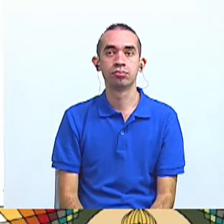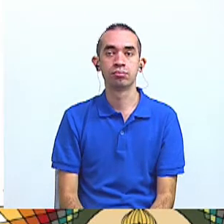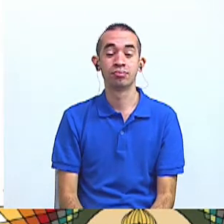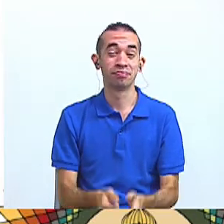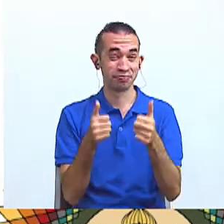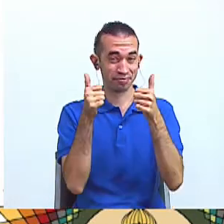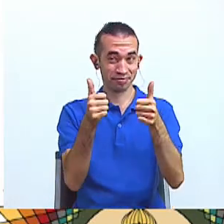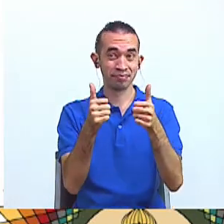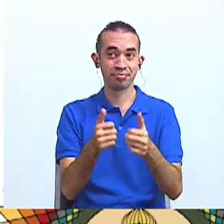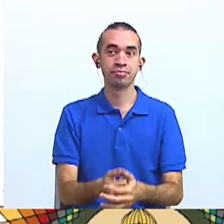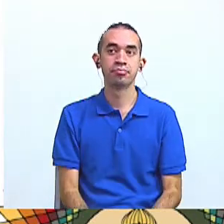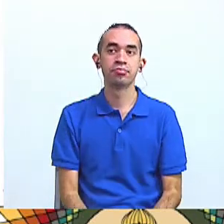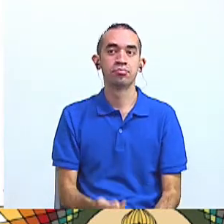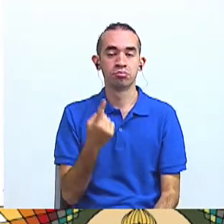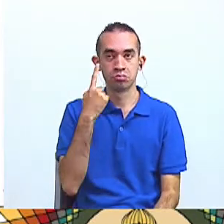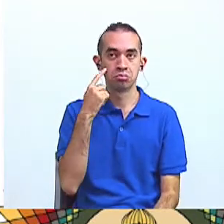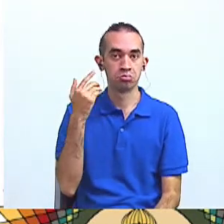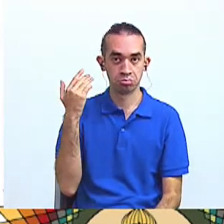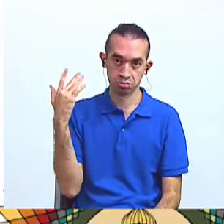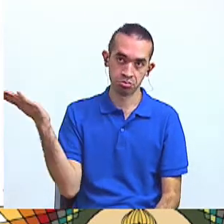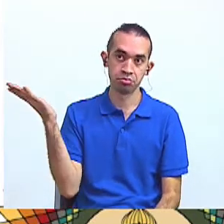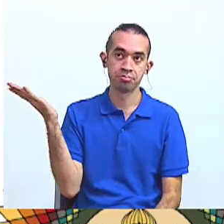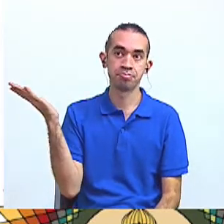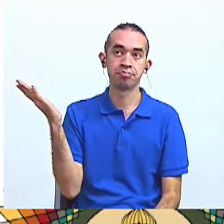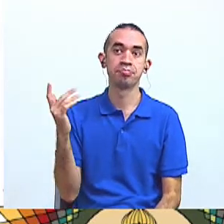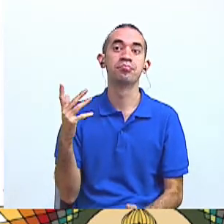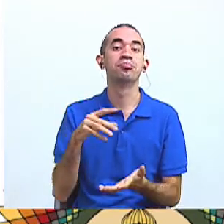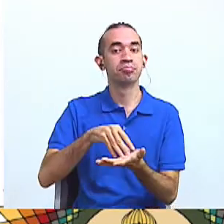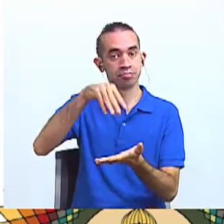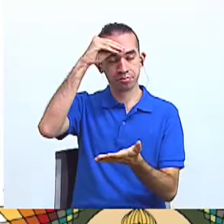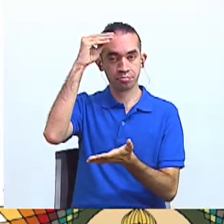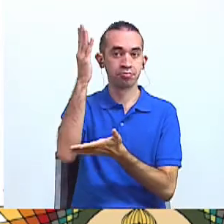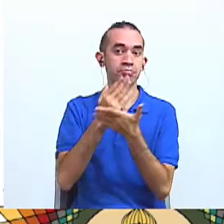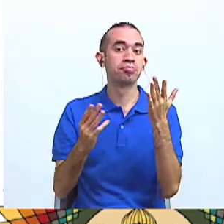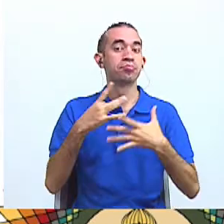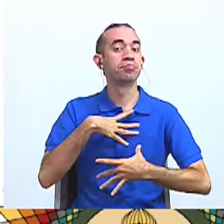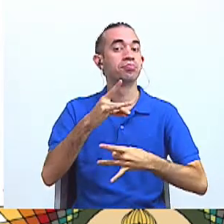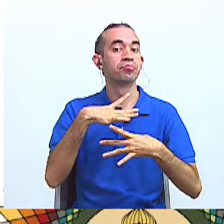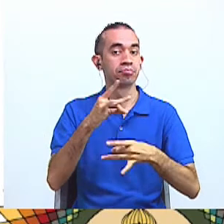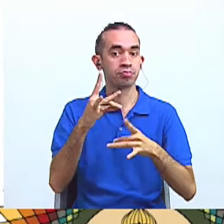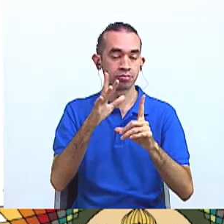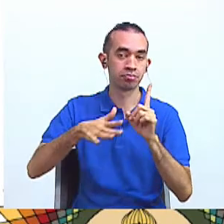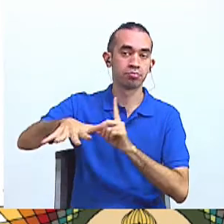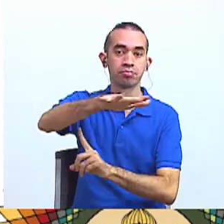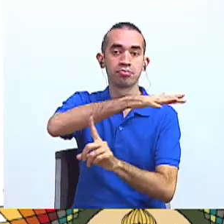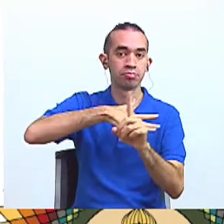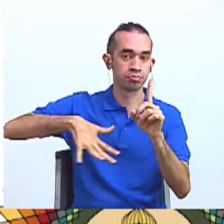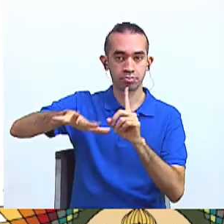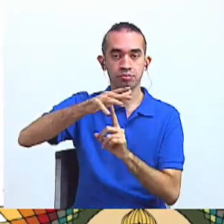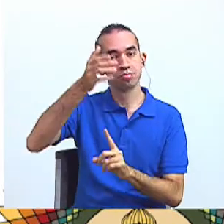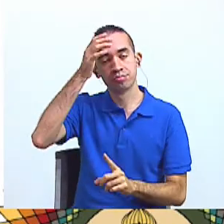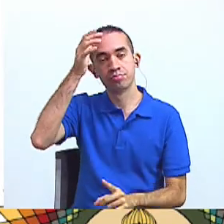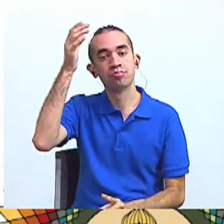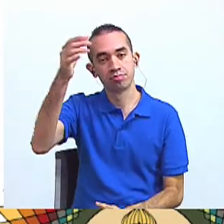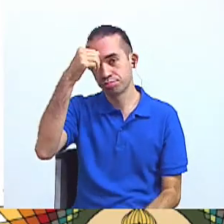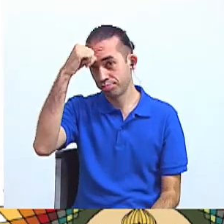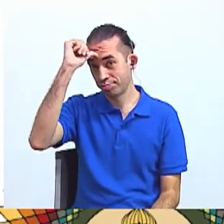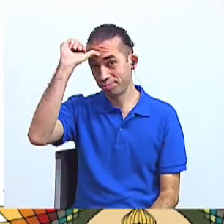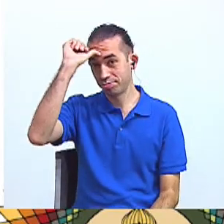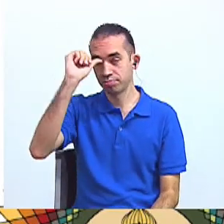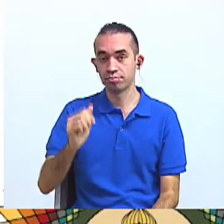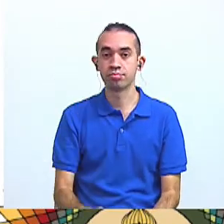Muy bien, como podemos observar, hemos aprendido algo interesante sobre el contexto cultural de la